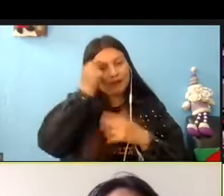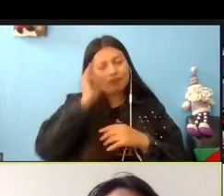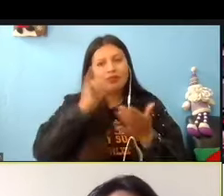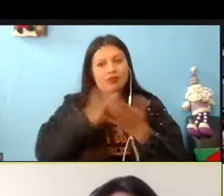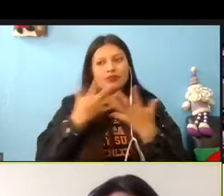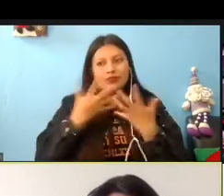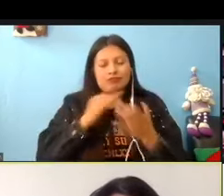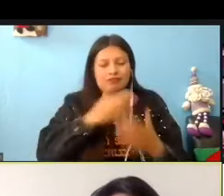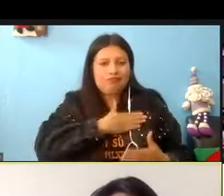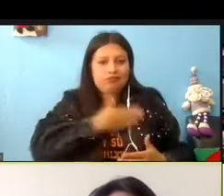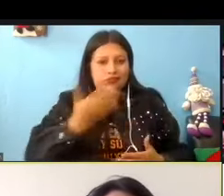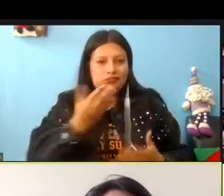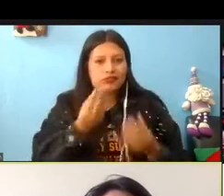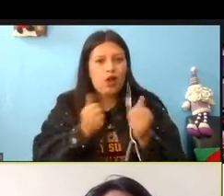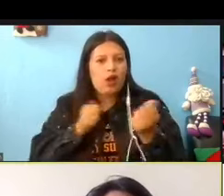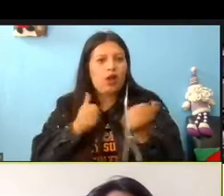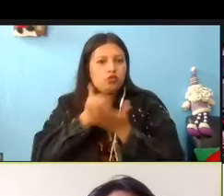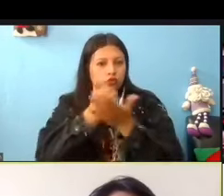esa disposición.